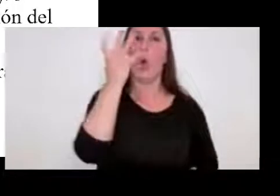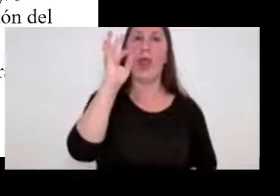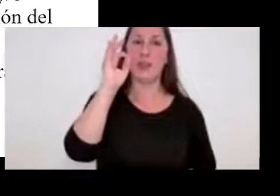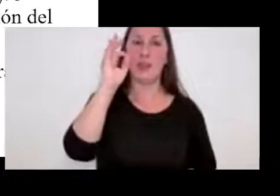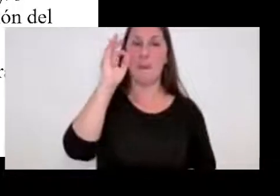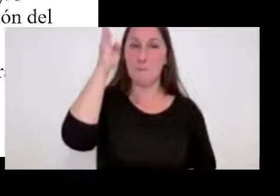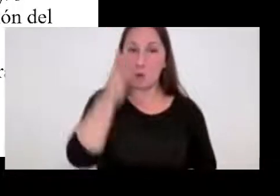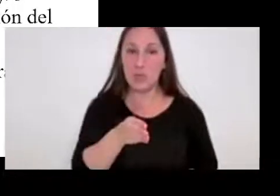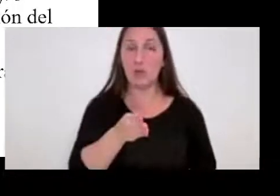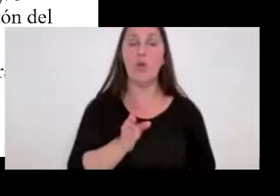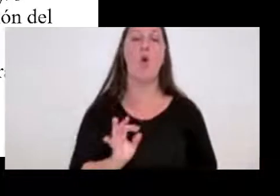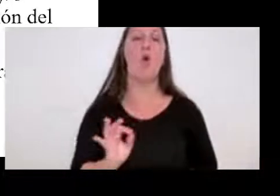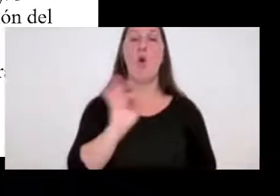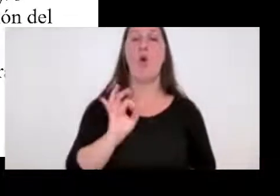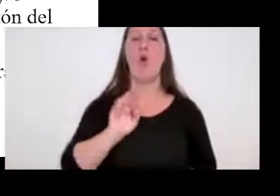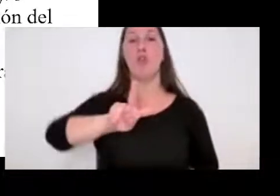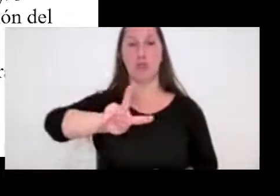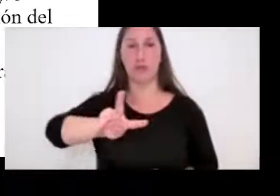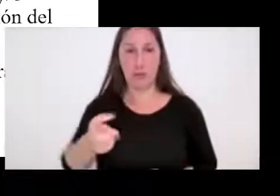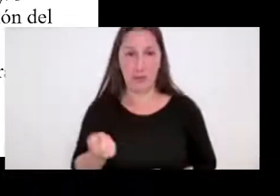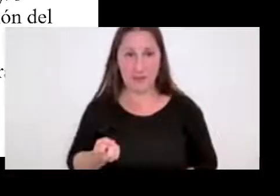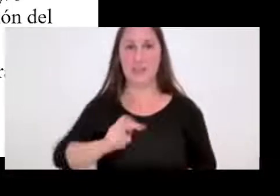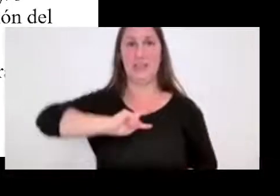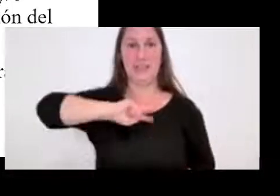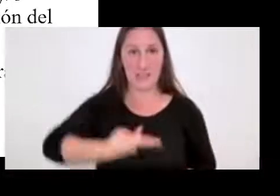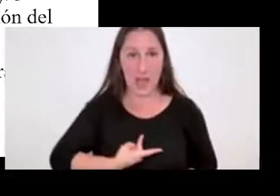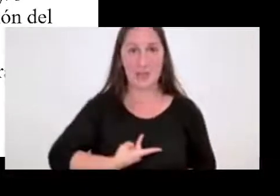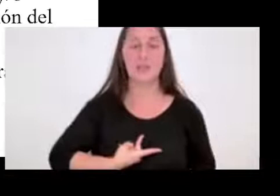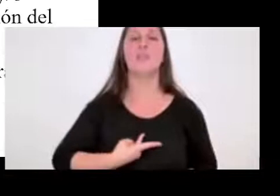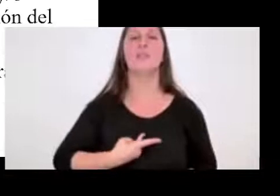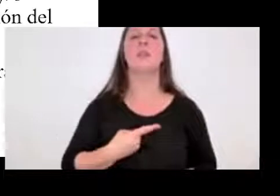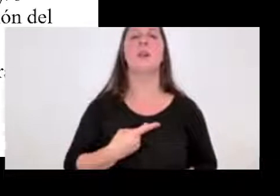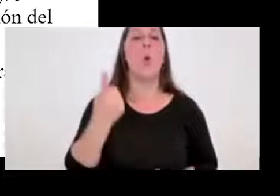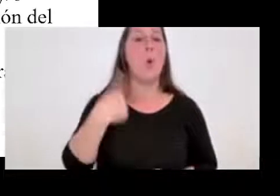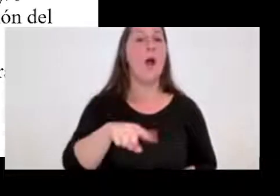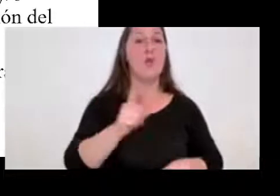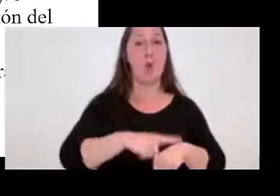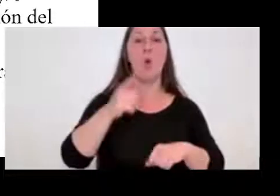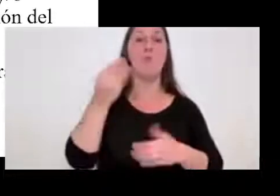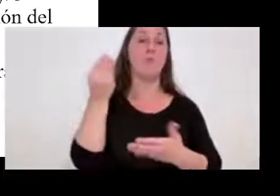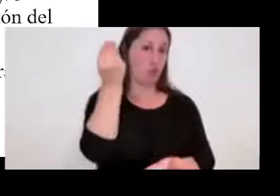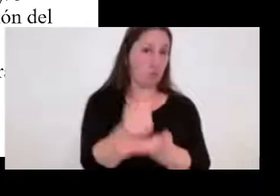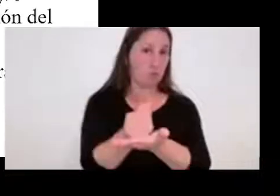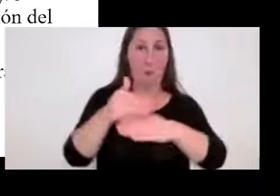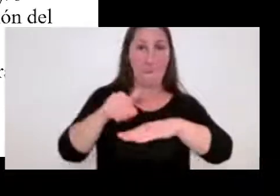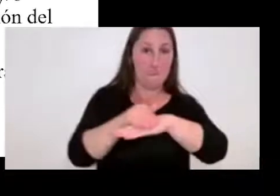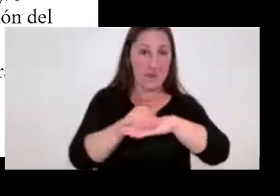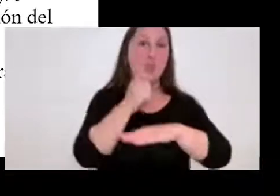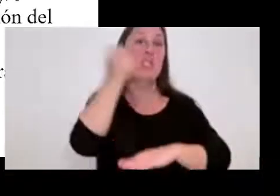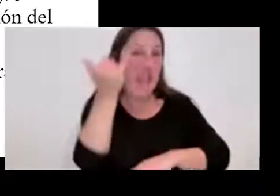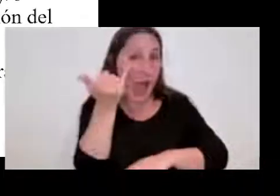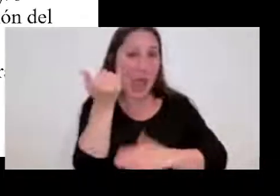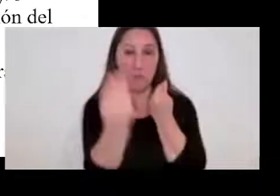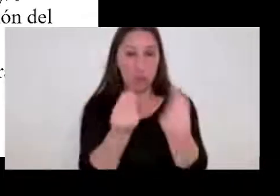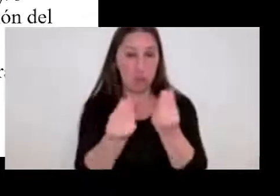el caso de travestis, transgéneros o transexuales, cuando se exceda el cupo mínimo, si es que hay cupo mínimo, será